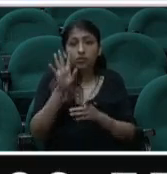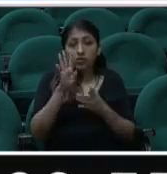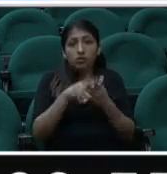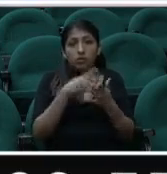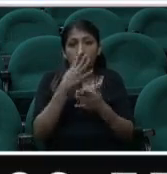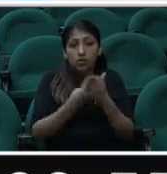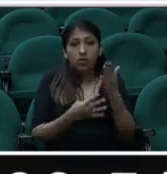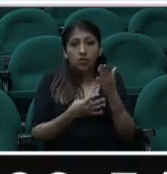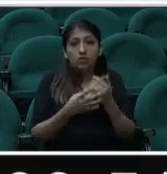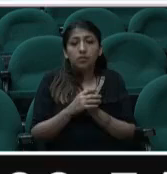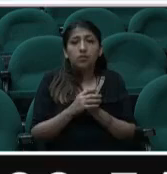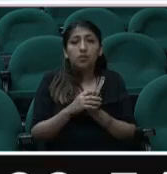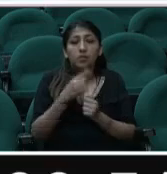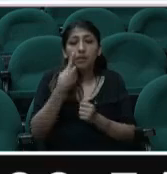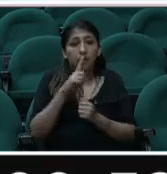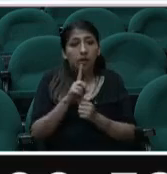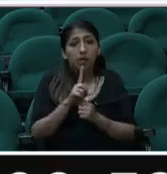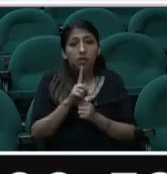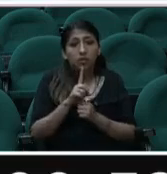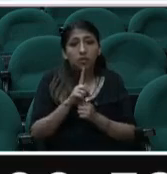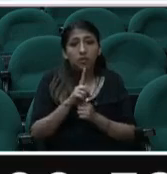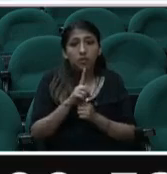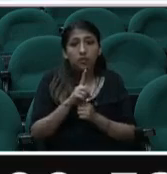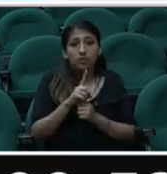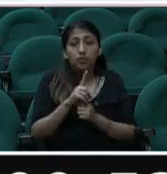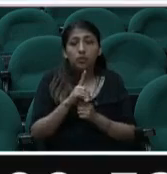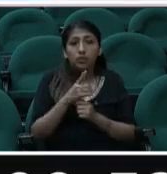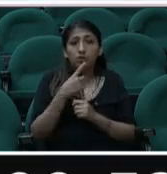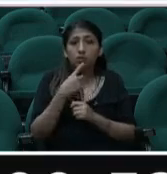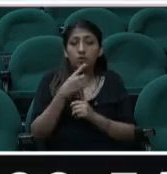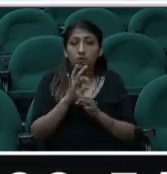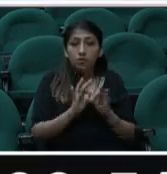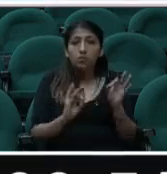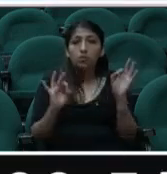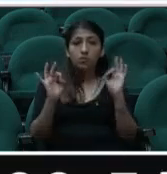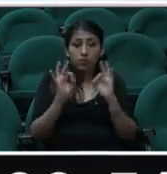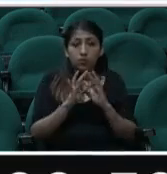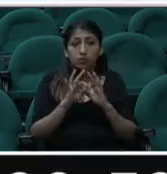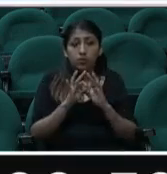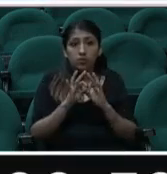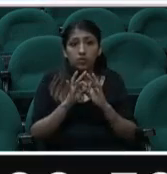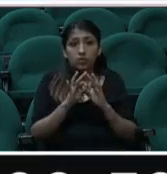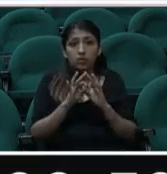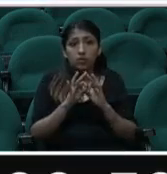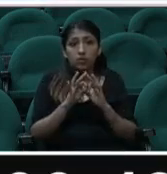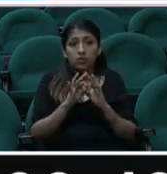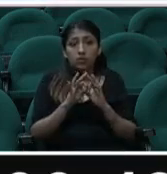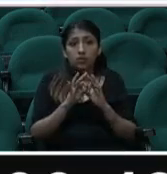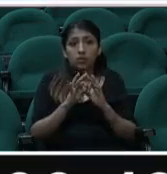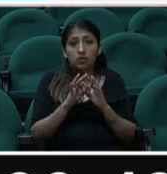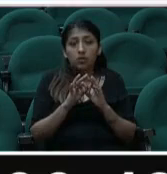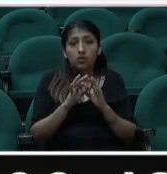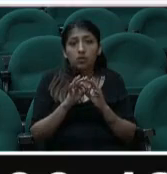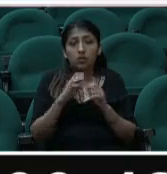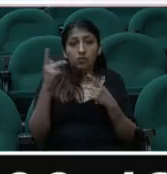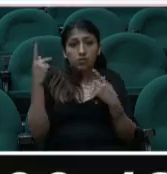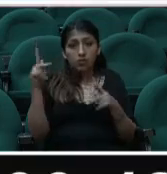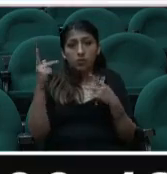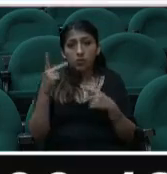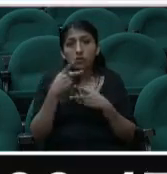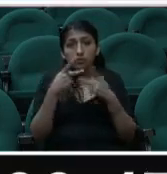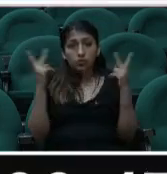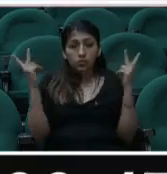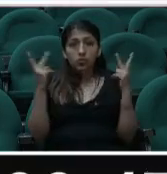tabla de consumo pero sin duda considero de que es necesario que implementamos políticas